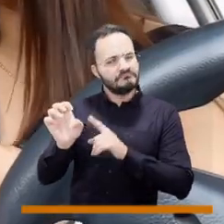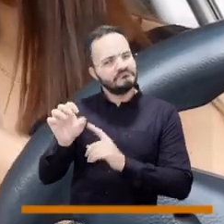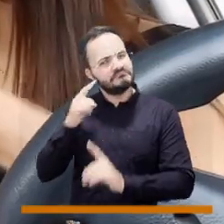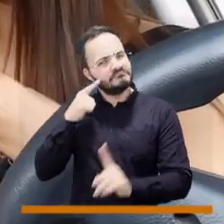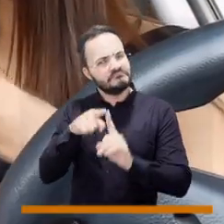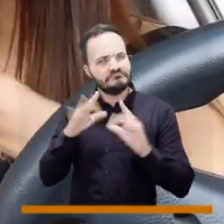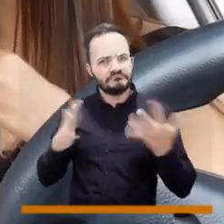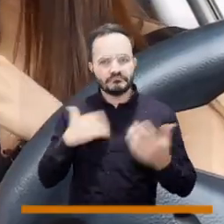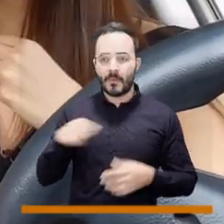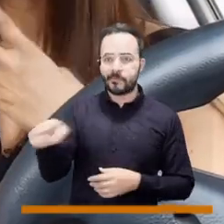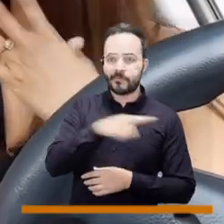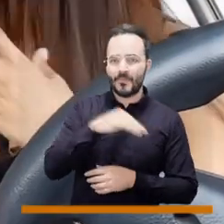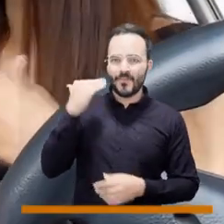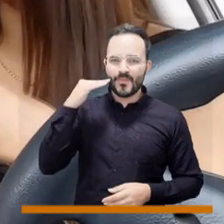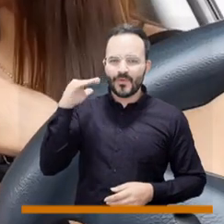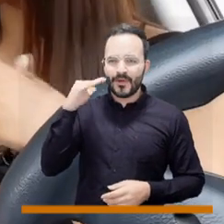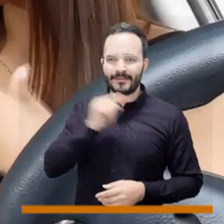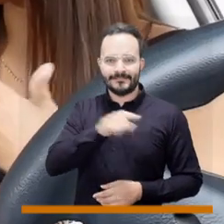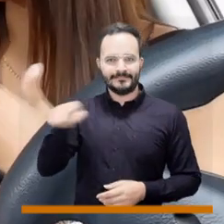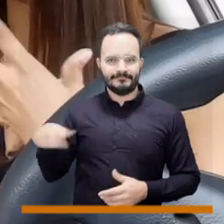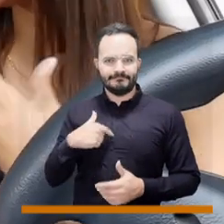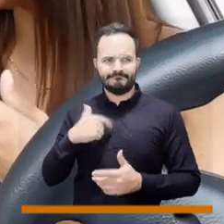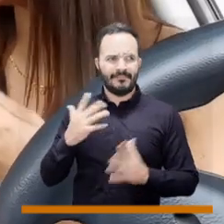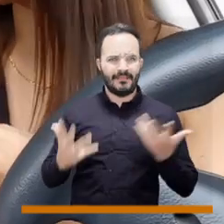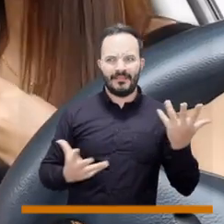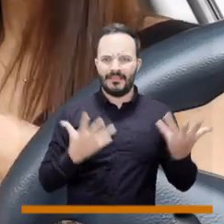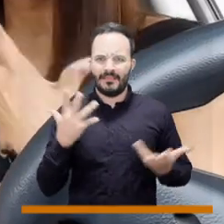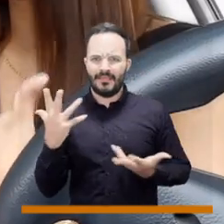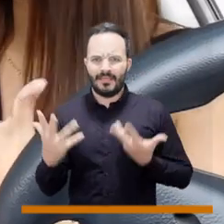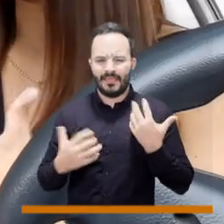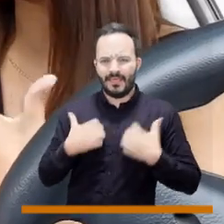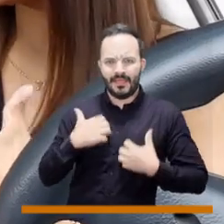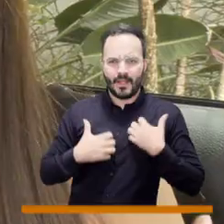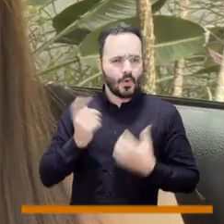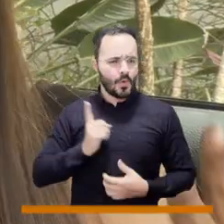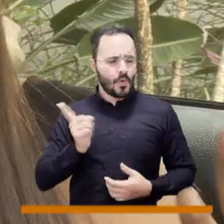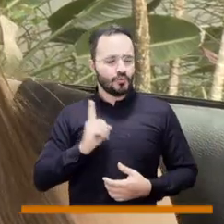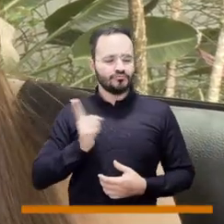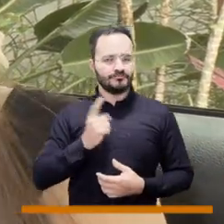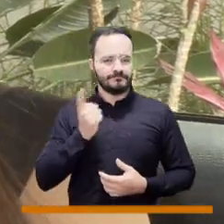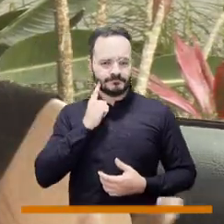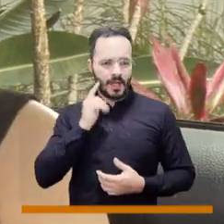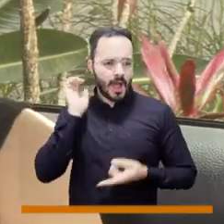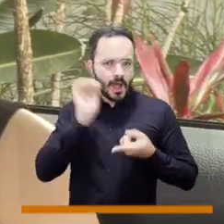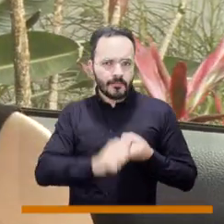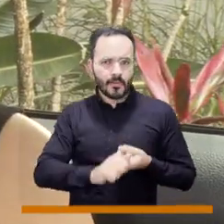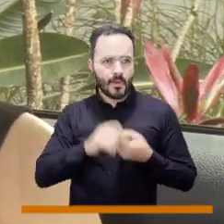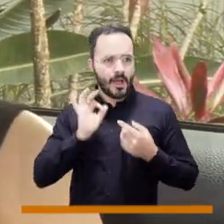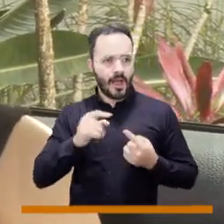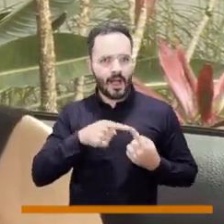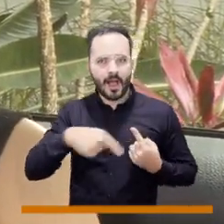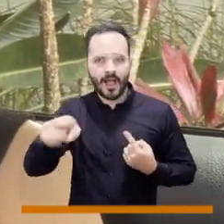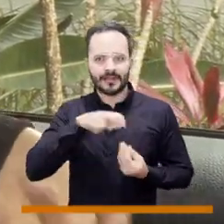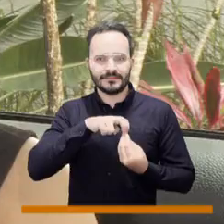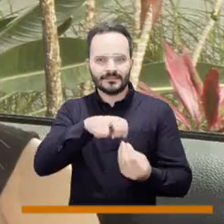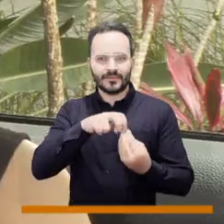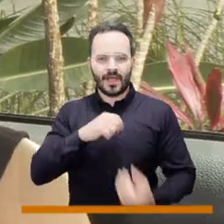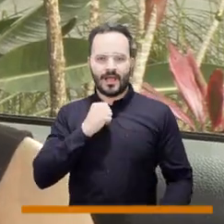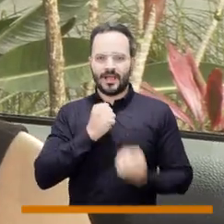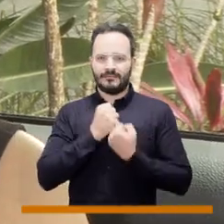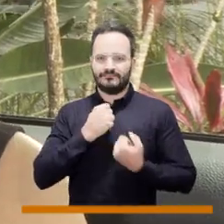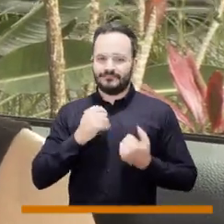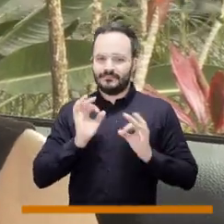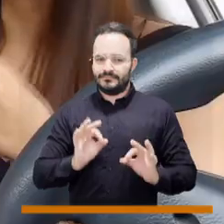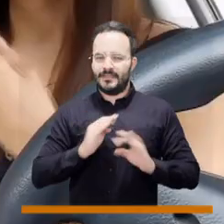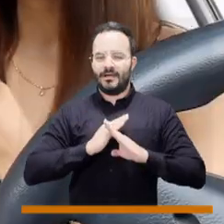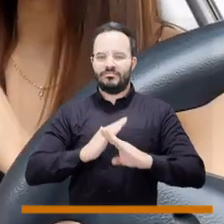las mujeres, que todas las mujeres tengamos la oportunidad de sentirnos seguras y en un entorno seguro al tomar este tipo de transportes. ¿Por qué nace